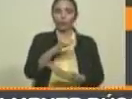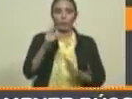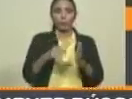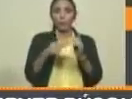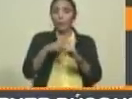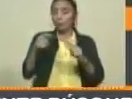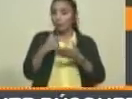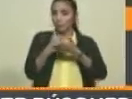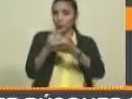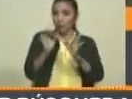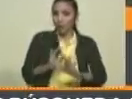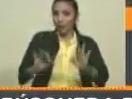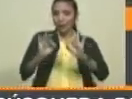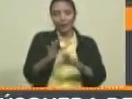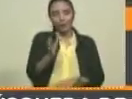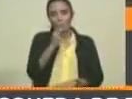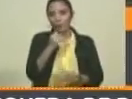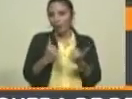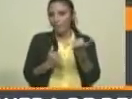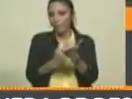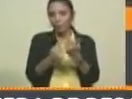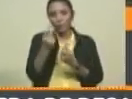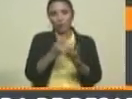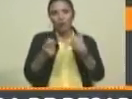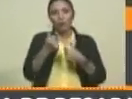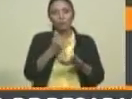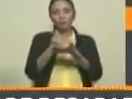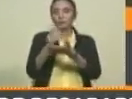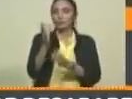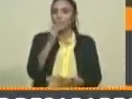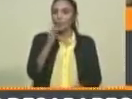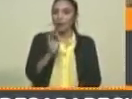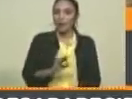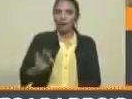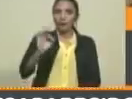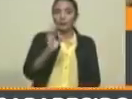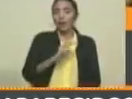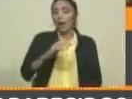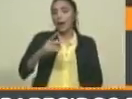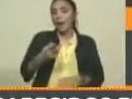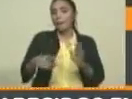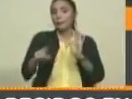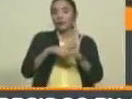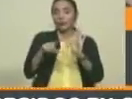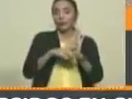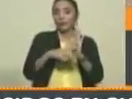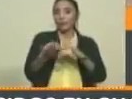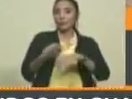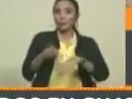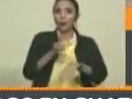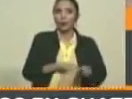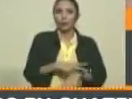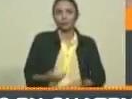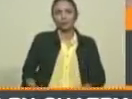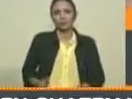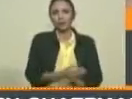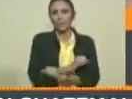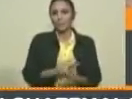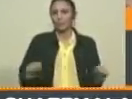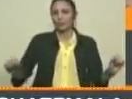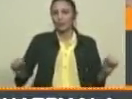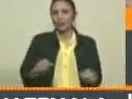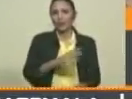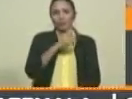lo hacen, no van a contar con absolutamente nada de eso y más bien va a haber consecuencias negativas. Es la cosa más grotesca que uno ha visto